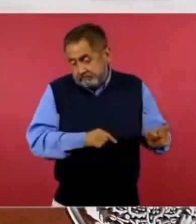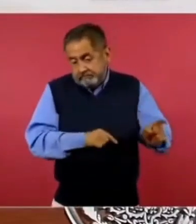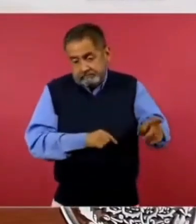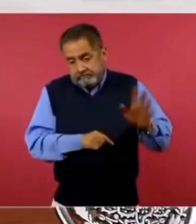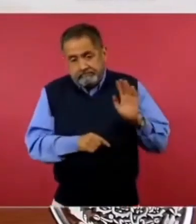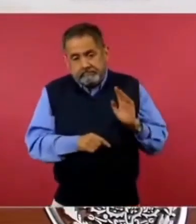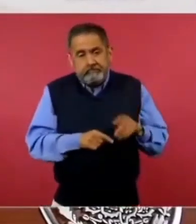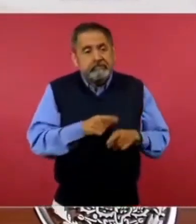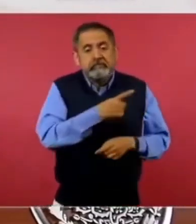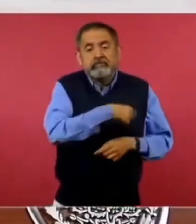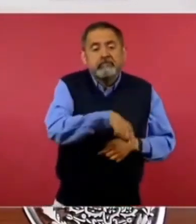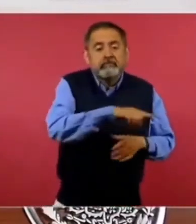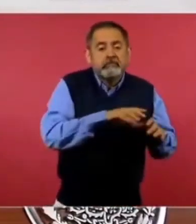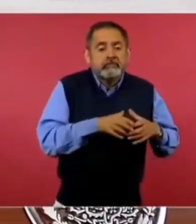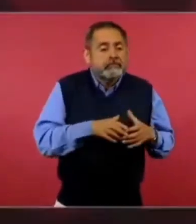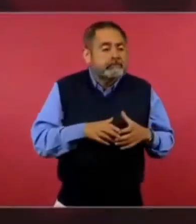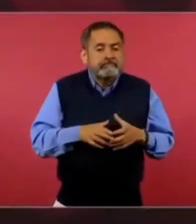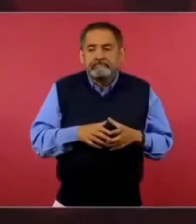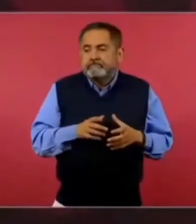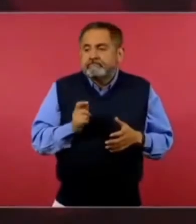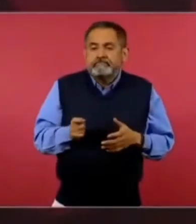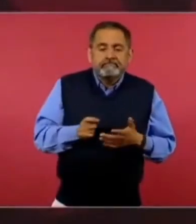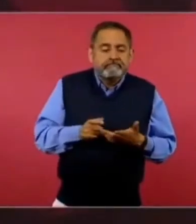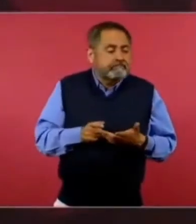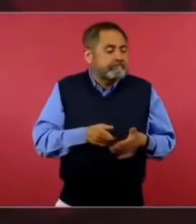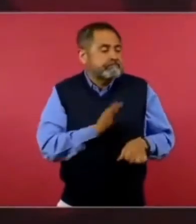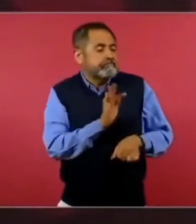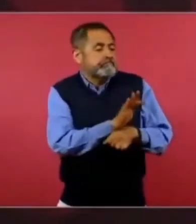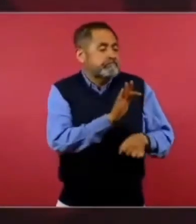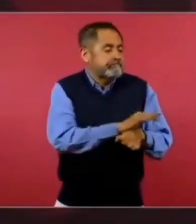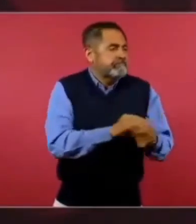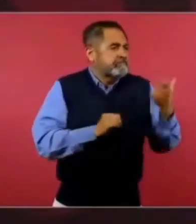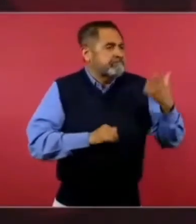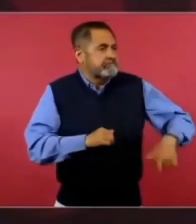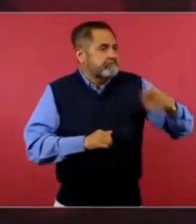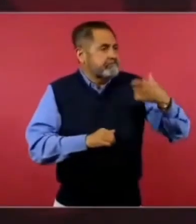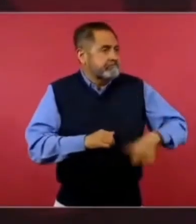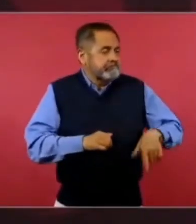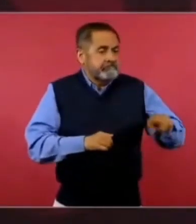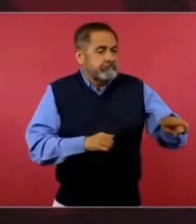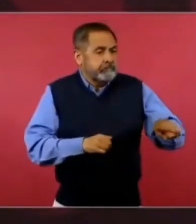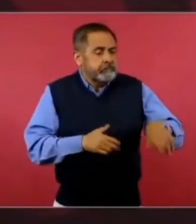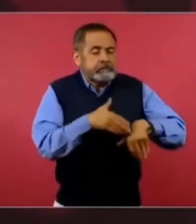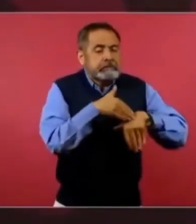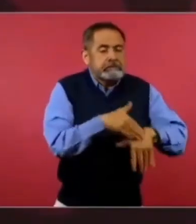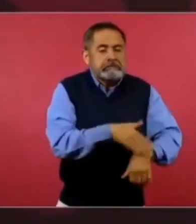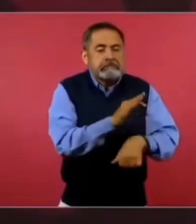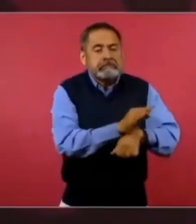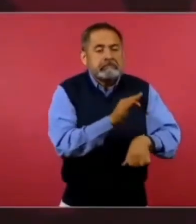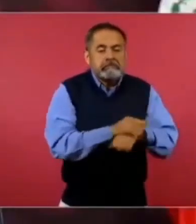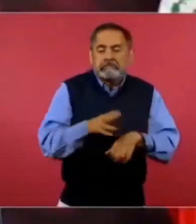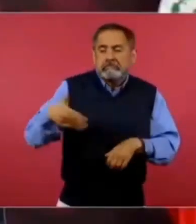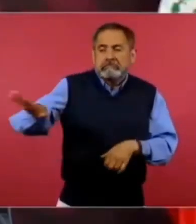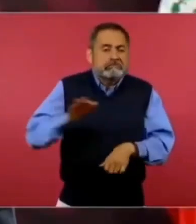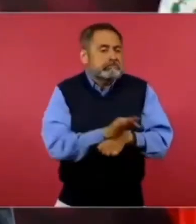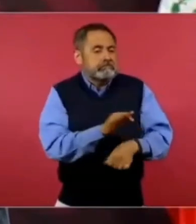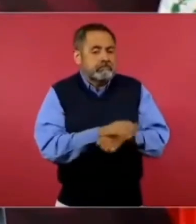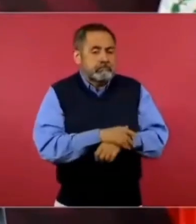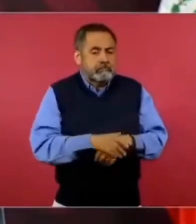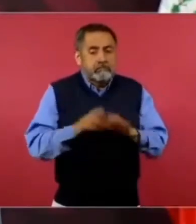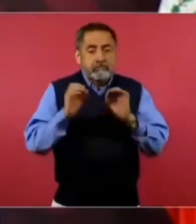a favor de los grupos de intereses creados, de la